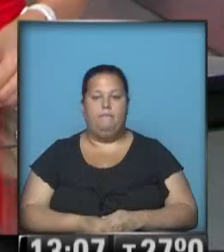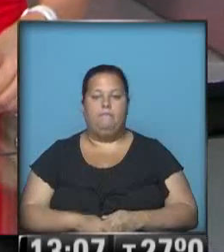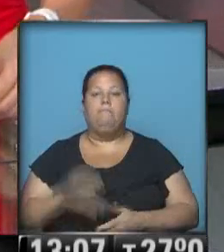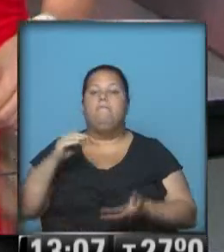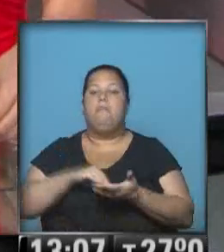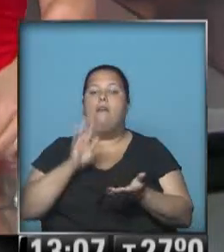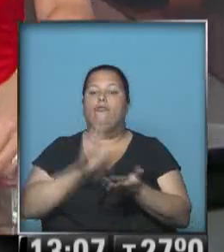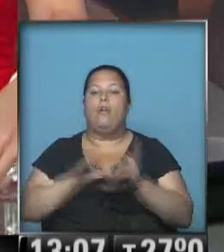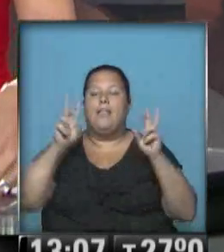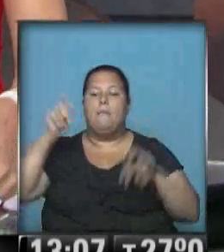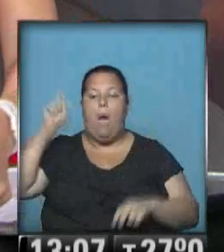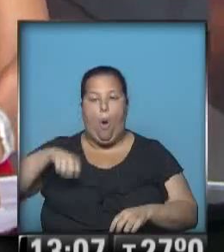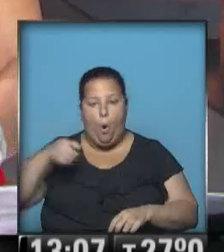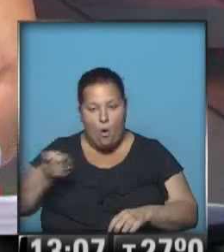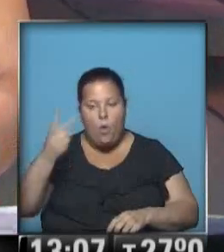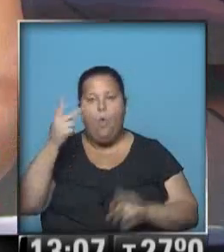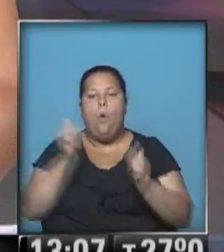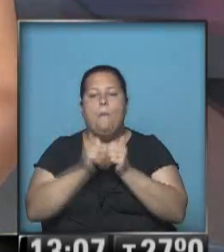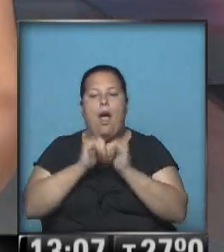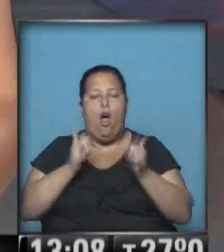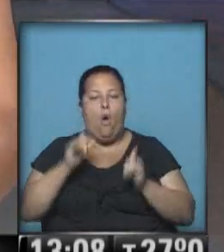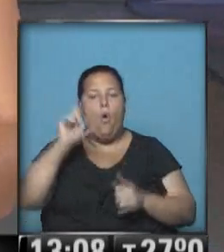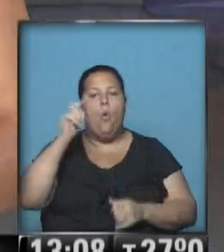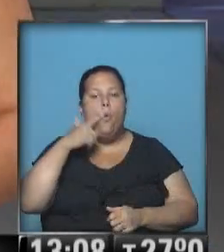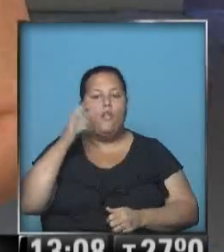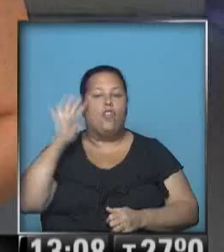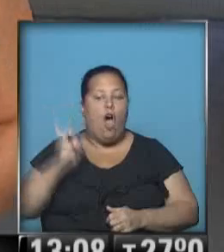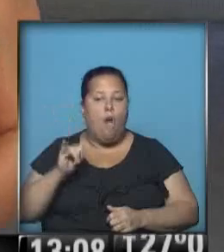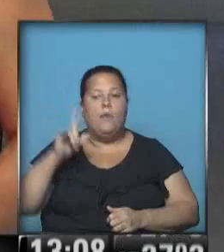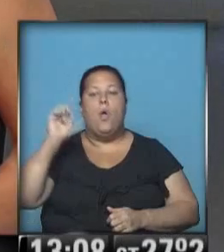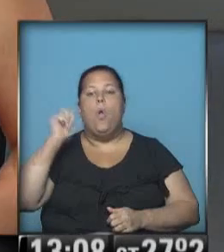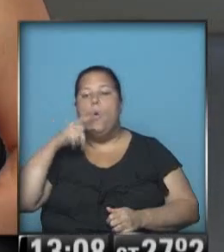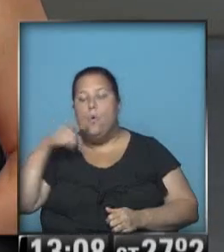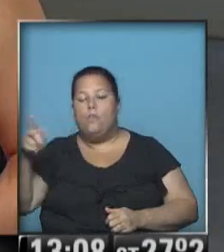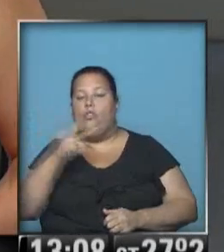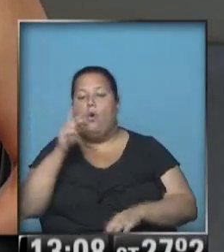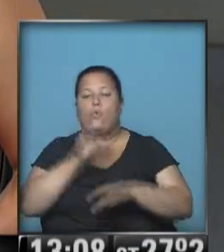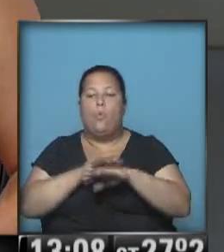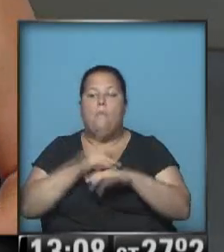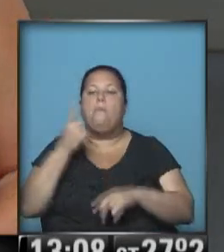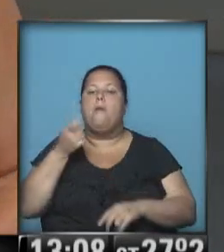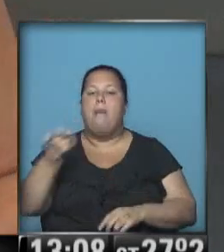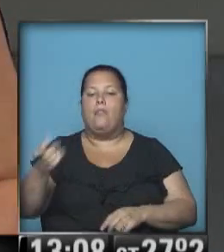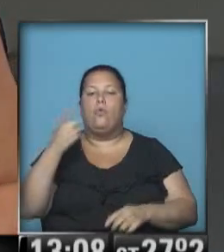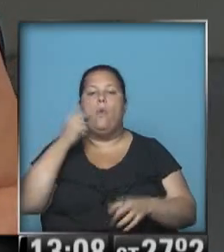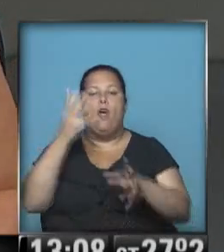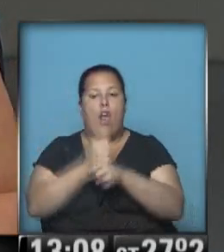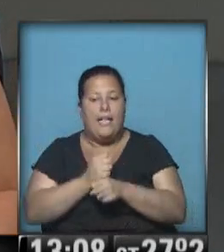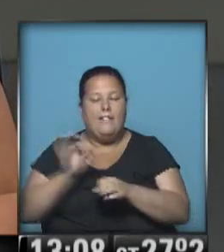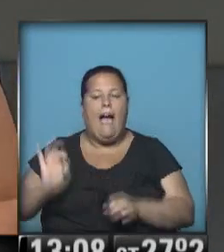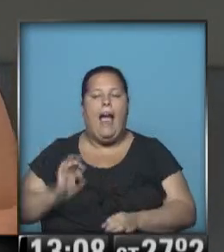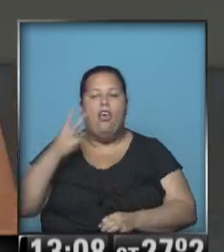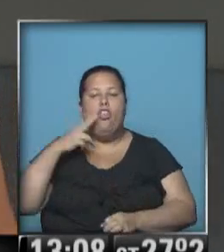Una más del ámbito judicial, una joven pareja, Luz Gómez y Diego Romero, comienzan hoy a ser juzgados por el asesinato de un colectivero en el